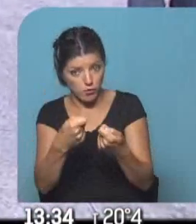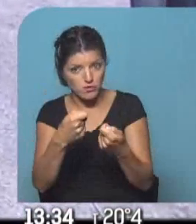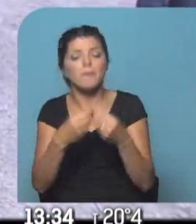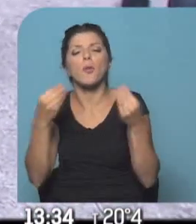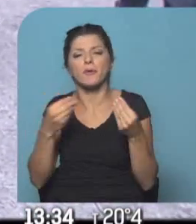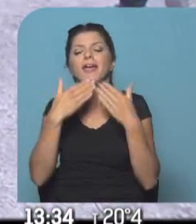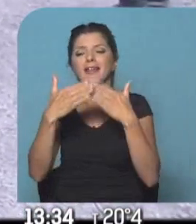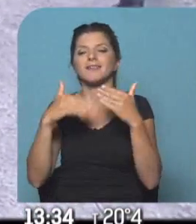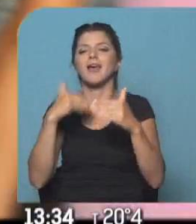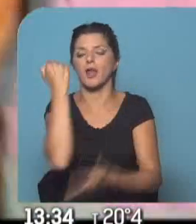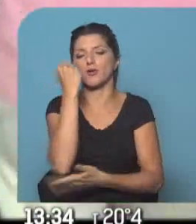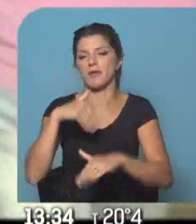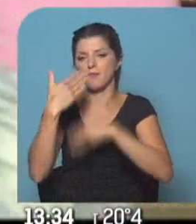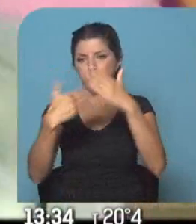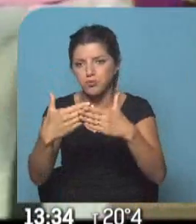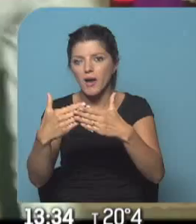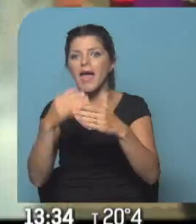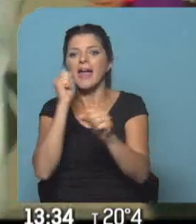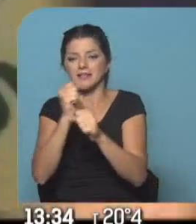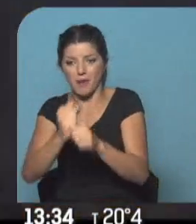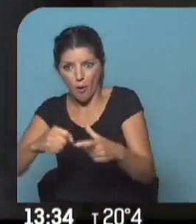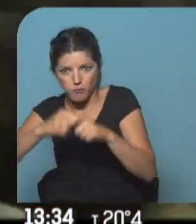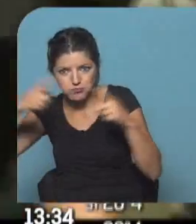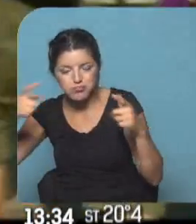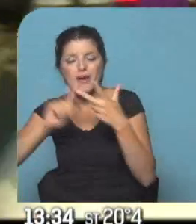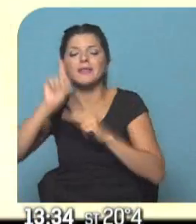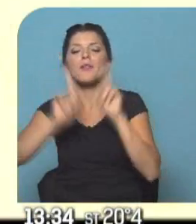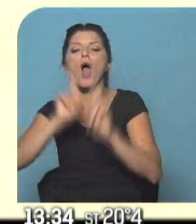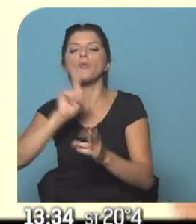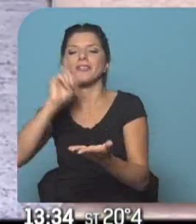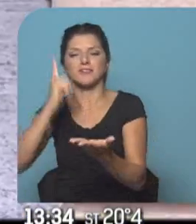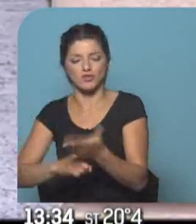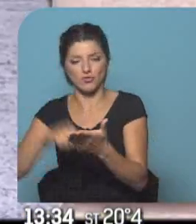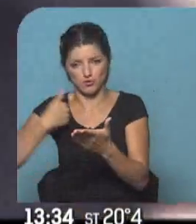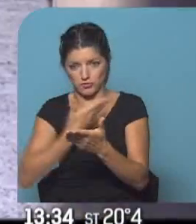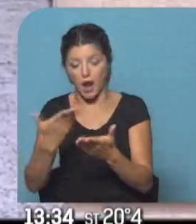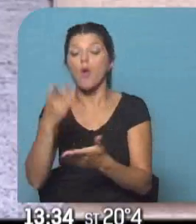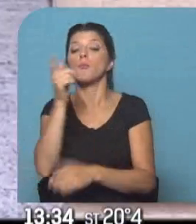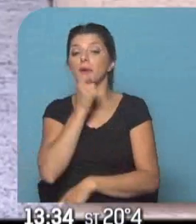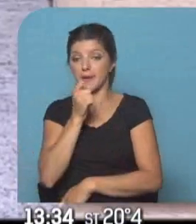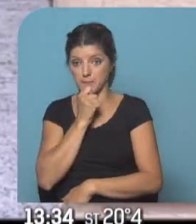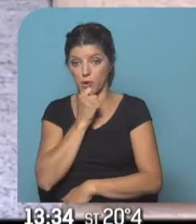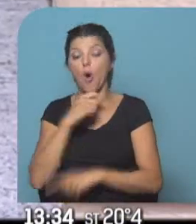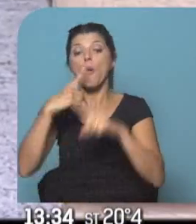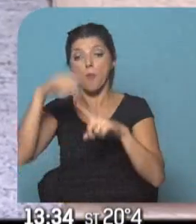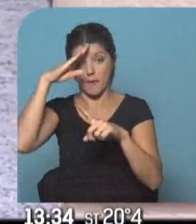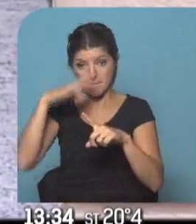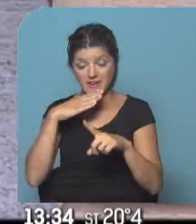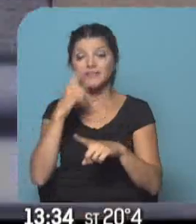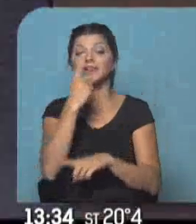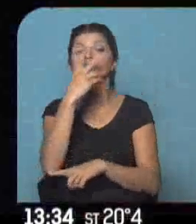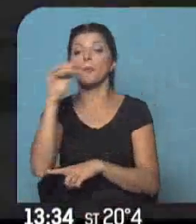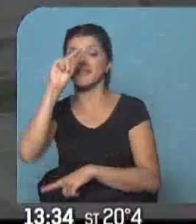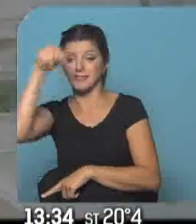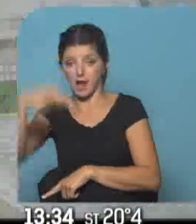la reducción del desempleo y un paquete de medidas sociales que incluyen un subsidio de 120 euros al mes por hijo a partir